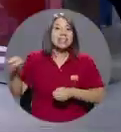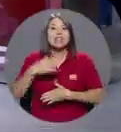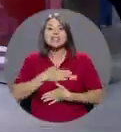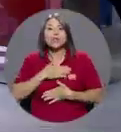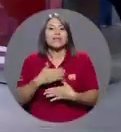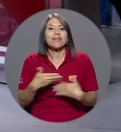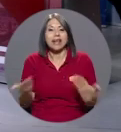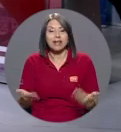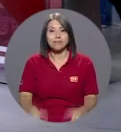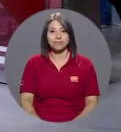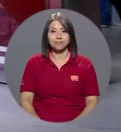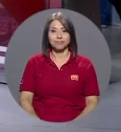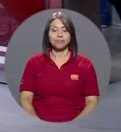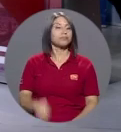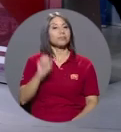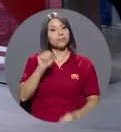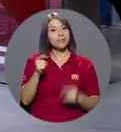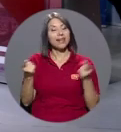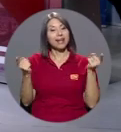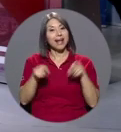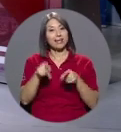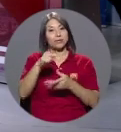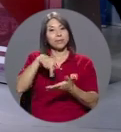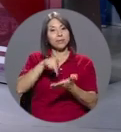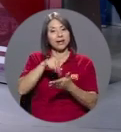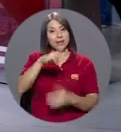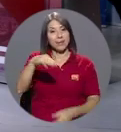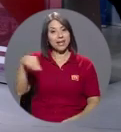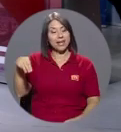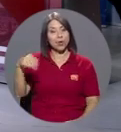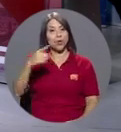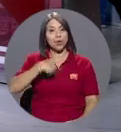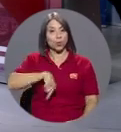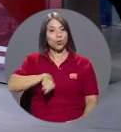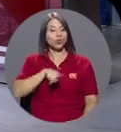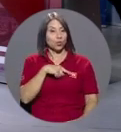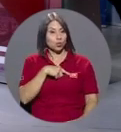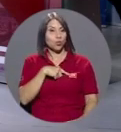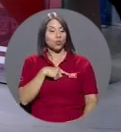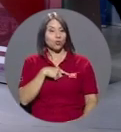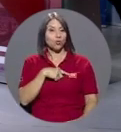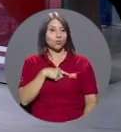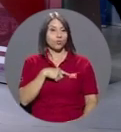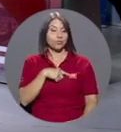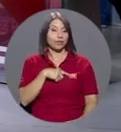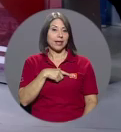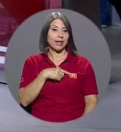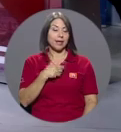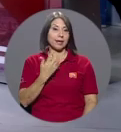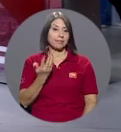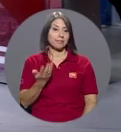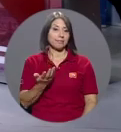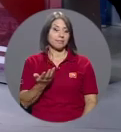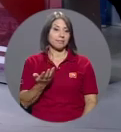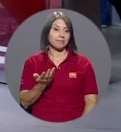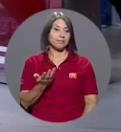eso. Sí, en el caso del Parque Marino, nosotros, por ejemplo,